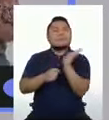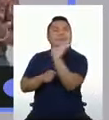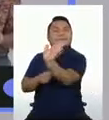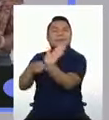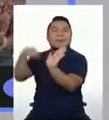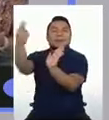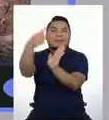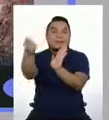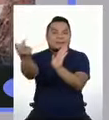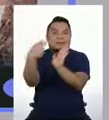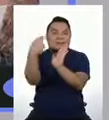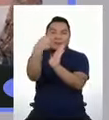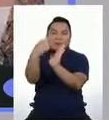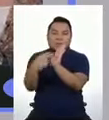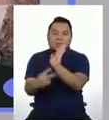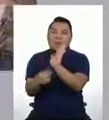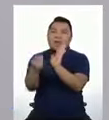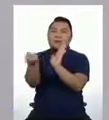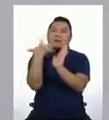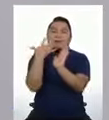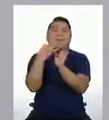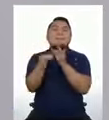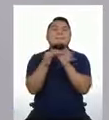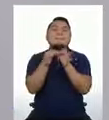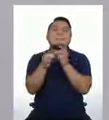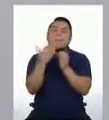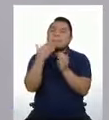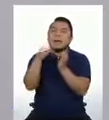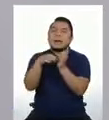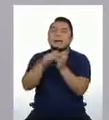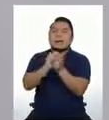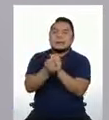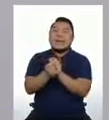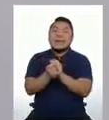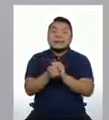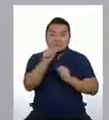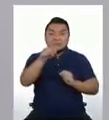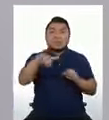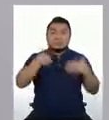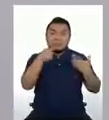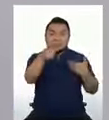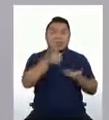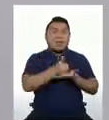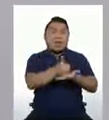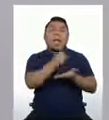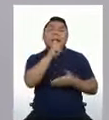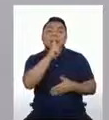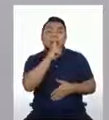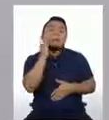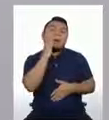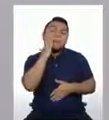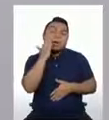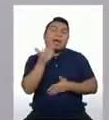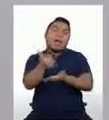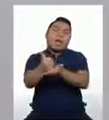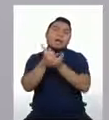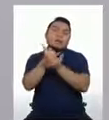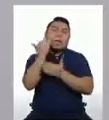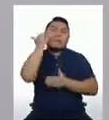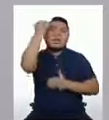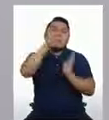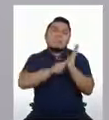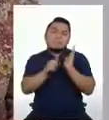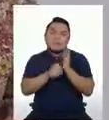nos ayuden a identificar lo que podemos mejorar. Así es, pueden pedirle ayuda a sus papás, mamás, hermanos mayores